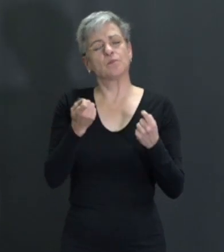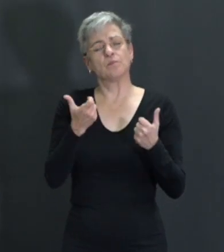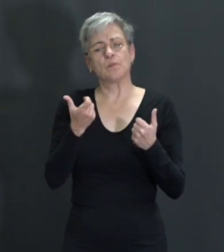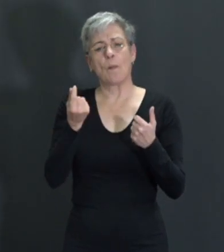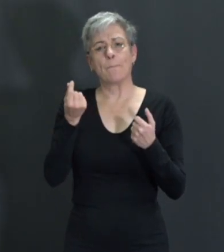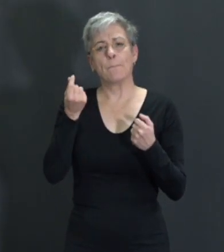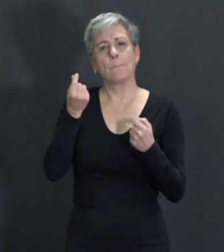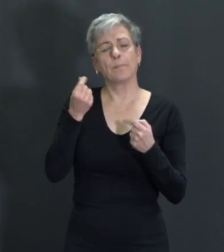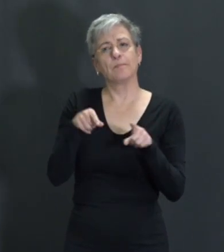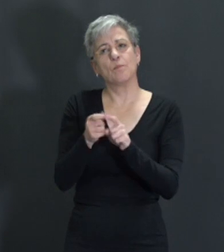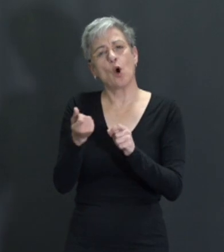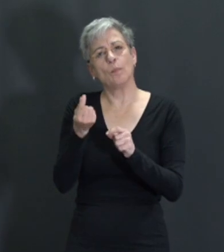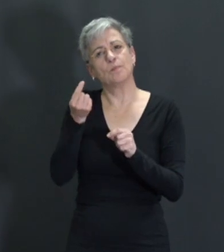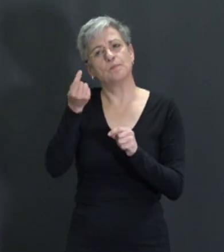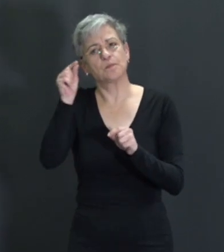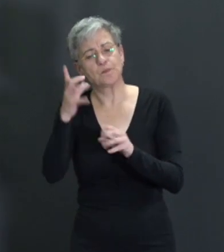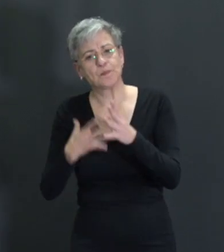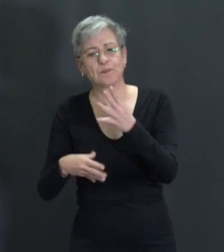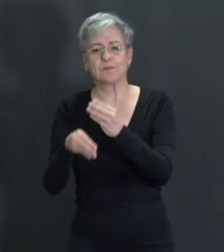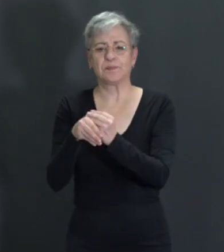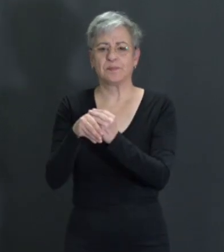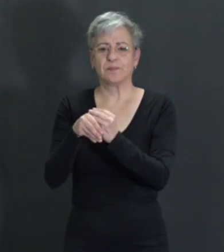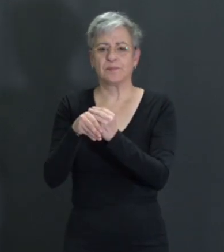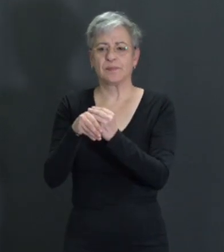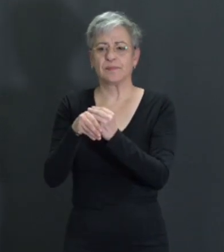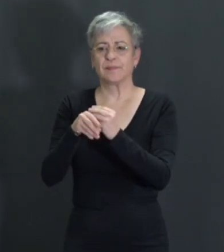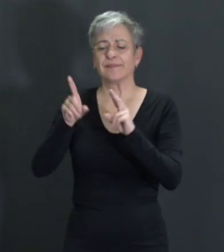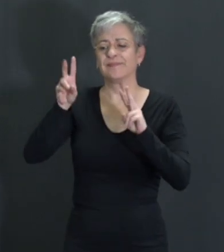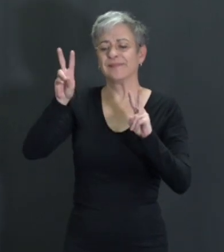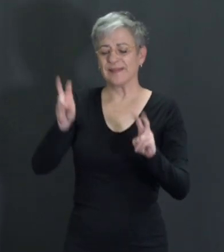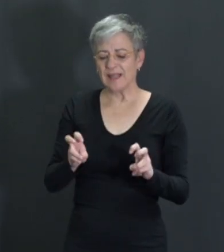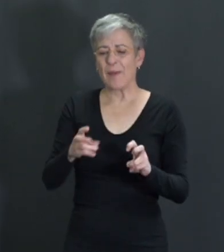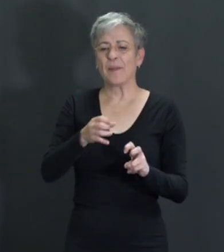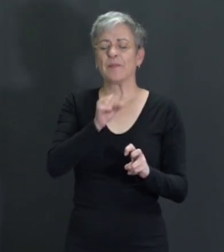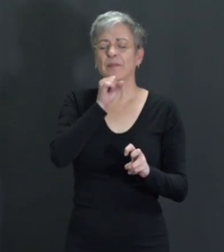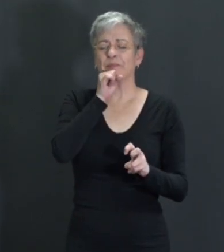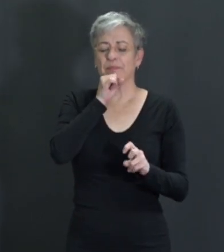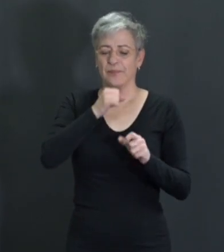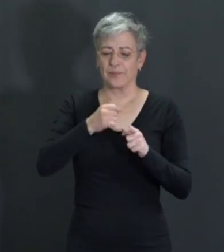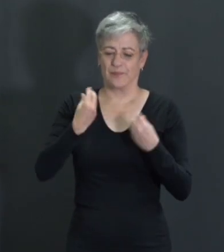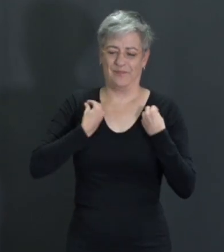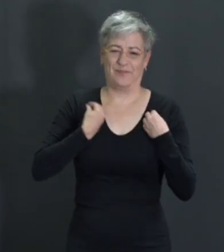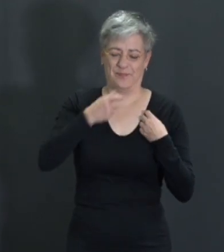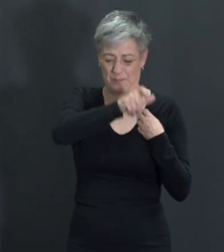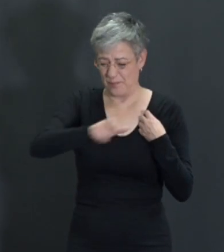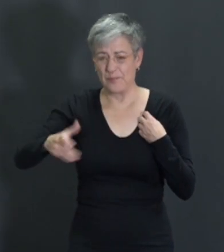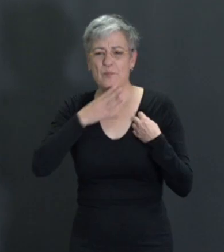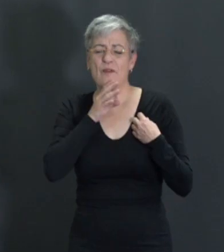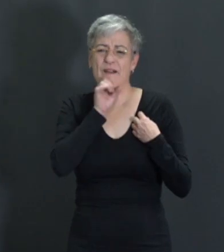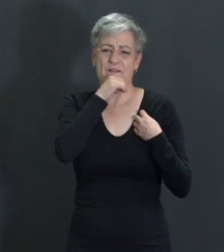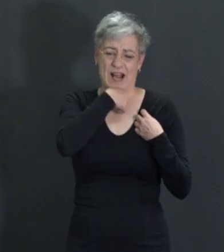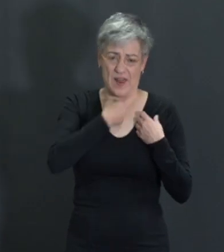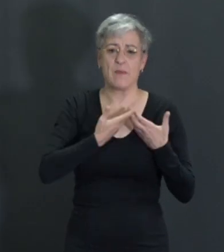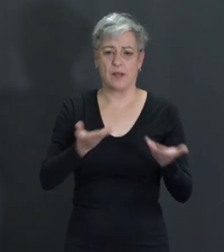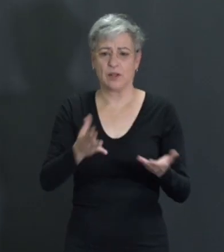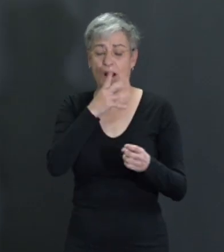¿no?, que tiene que ver con el envejecimiento de la población y con las personas mayores, ¿no? Cuando hablamos de